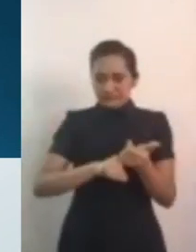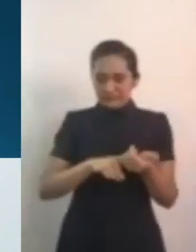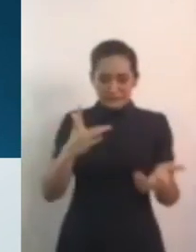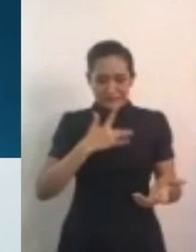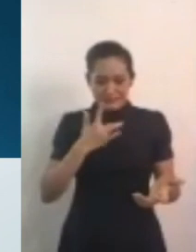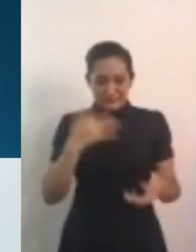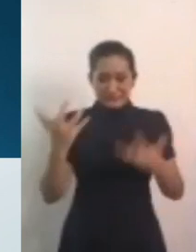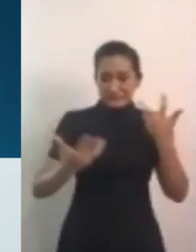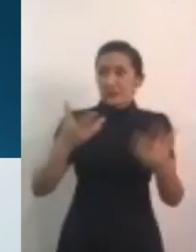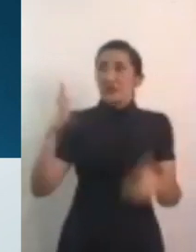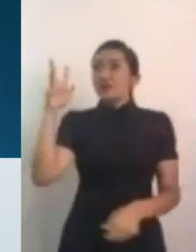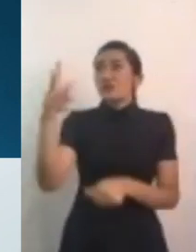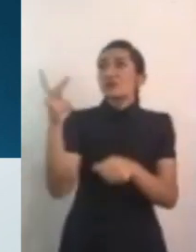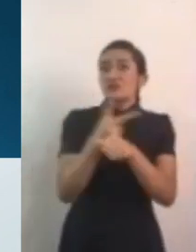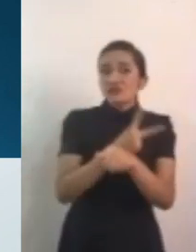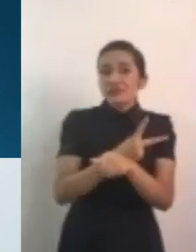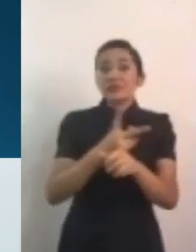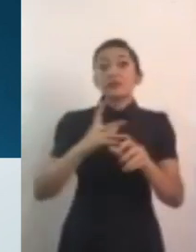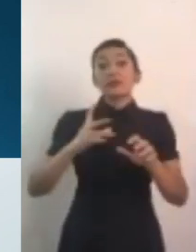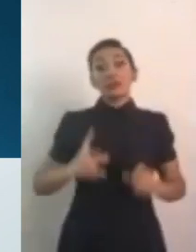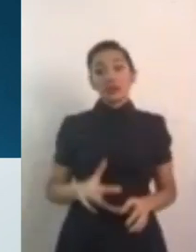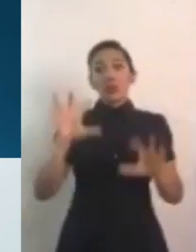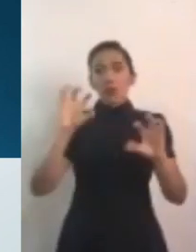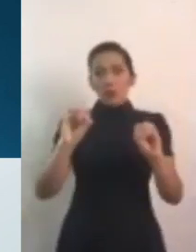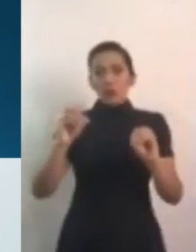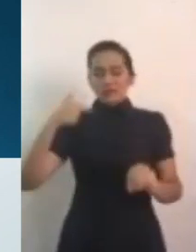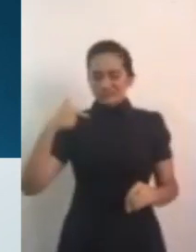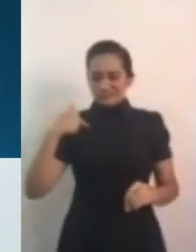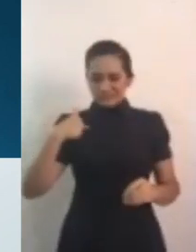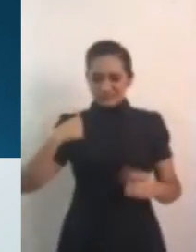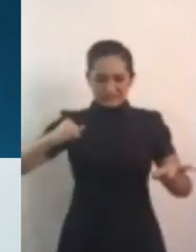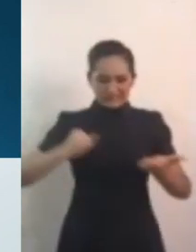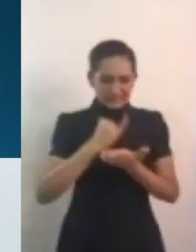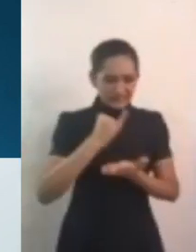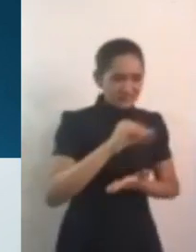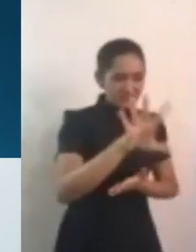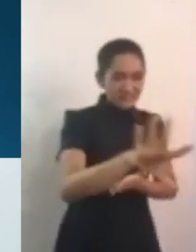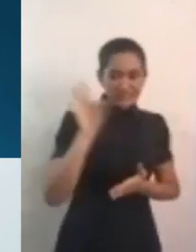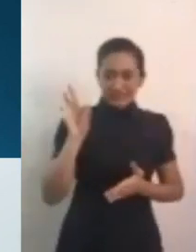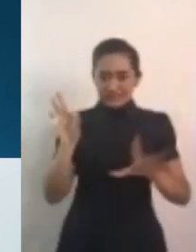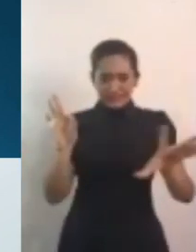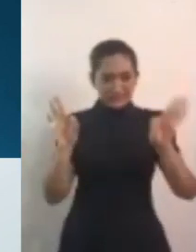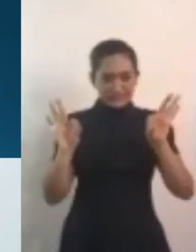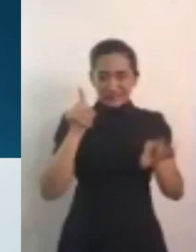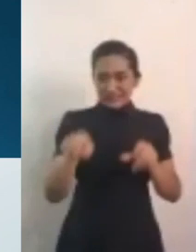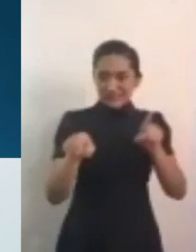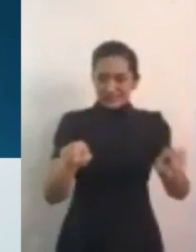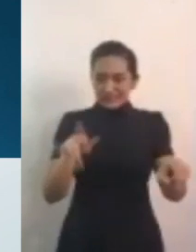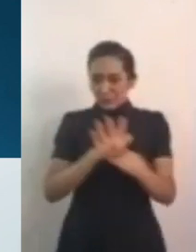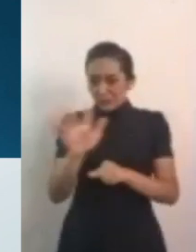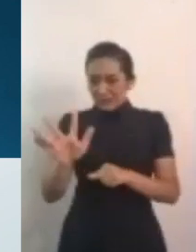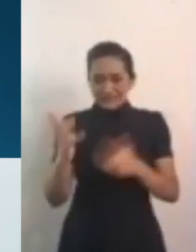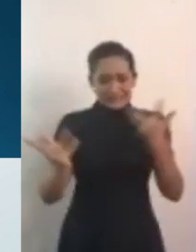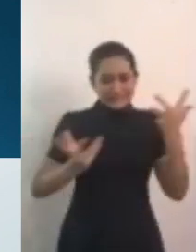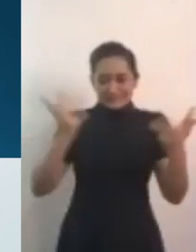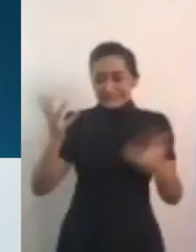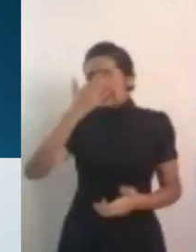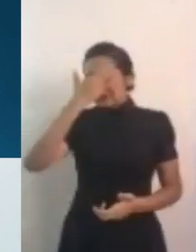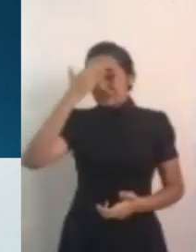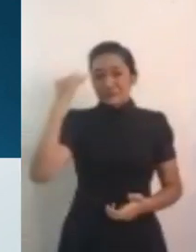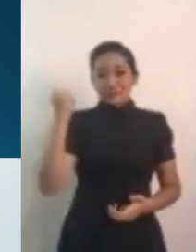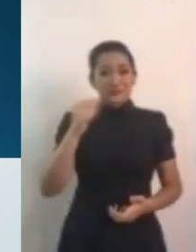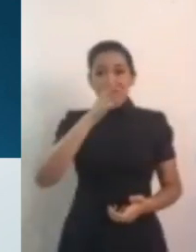una incapacidad para tomar decisiones. Estamos hablando de estos extremos de reacción exagerada. Ya no se